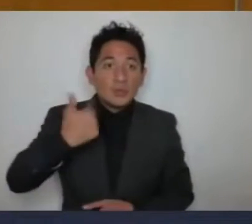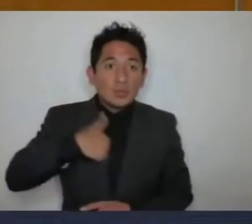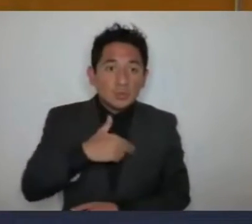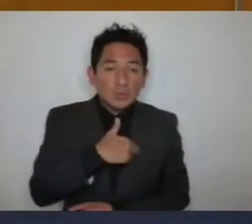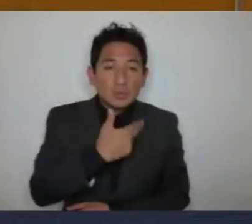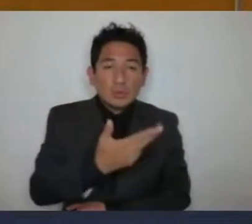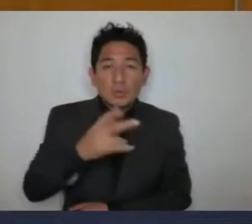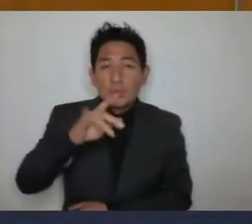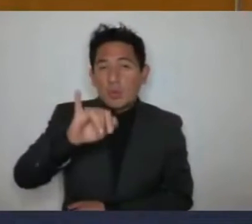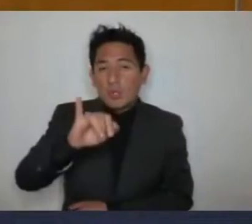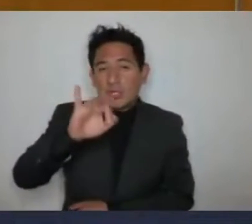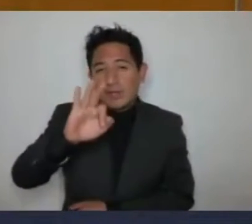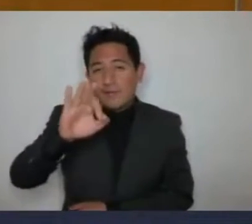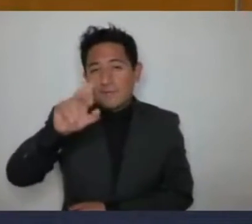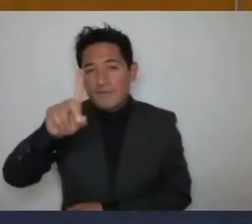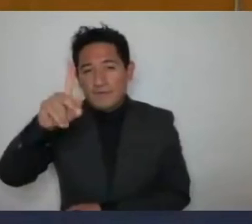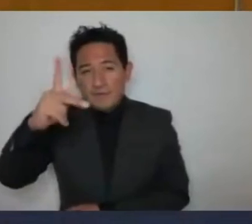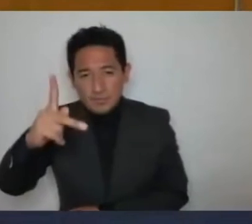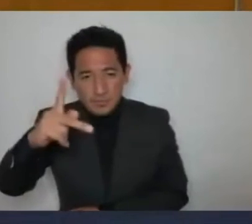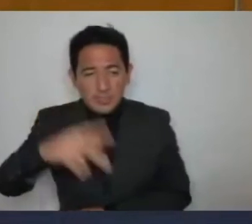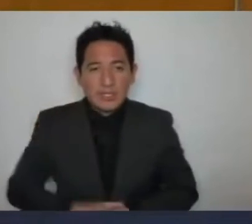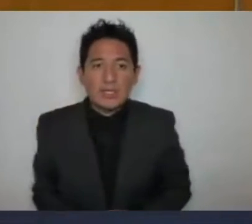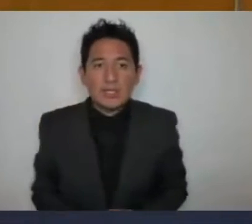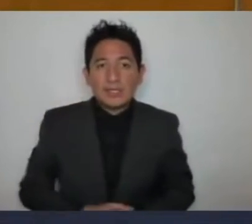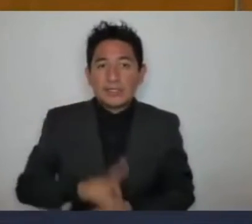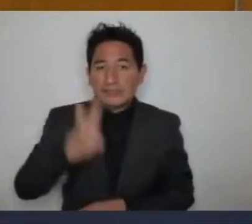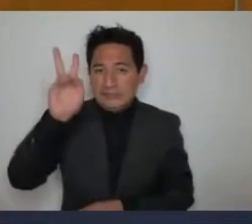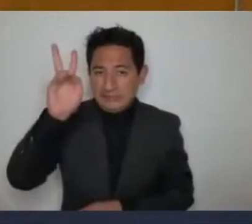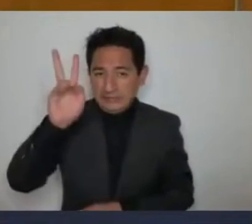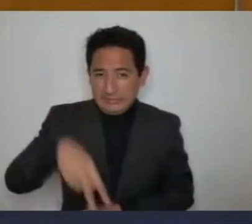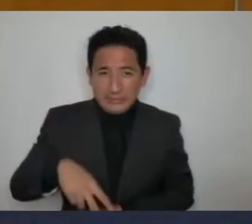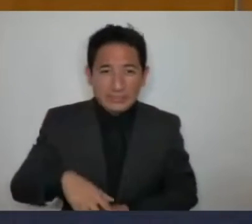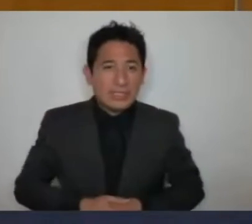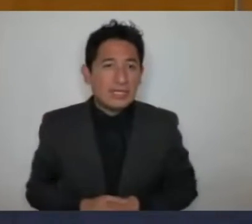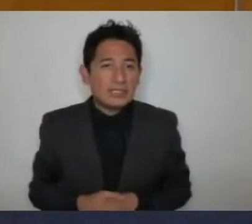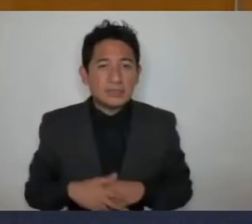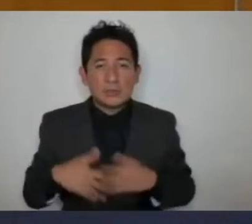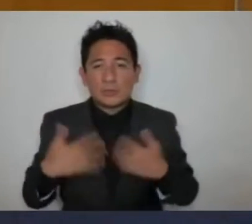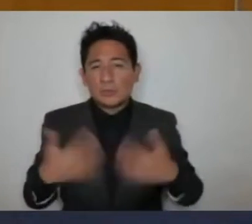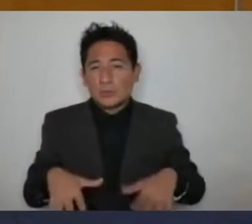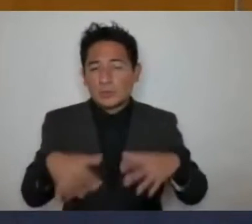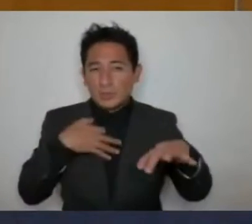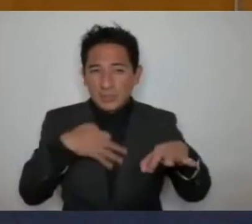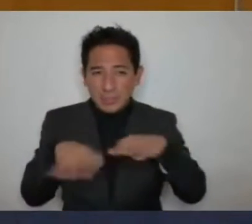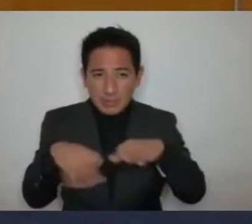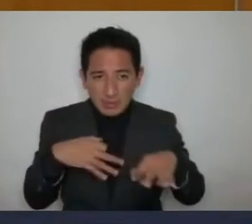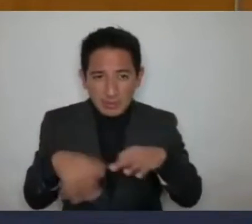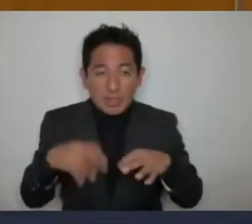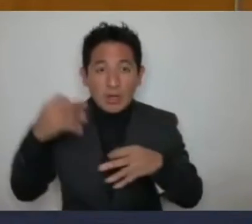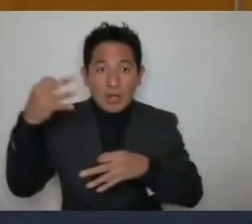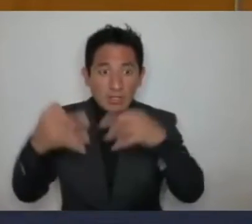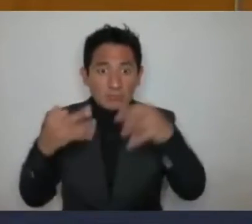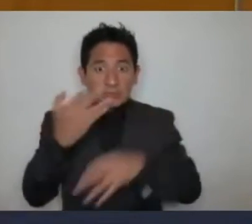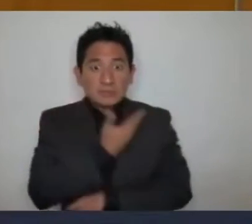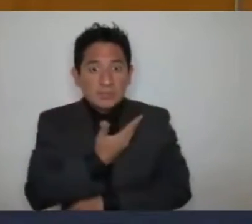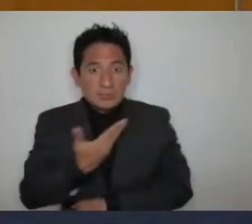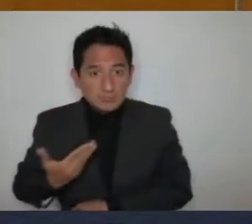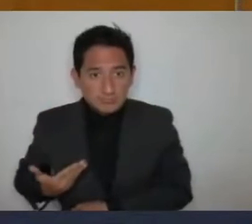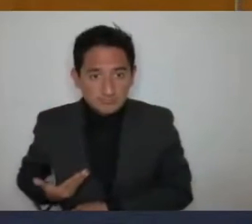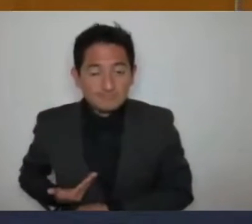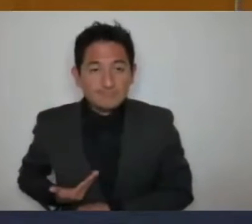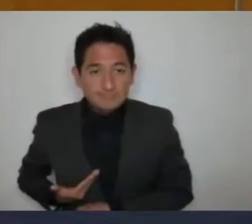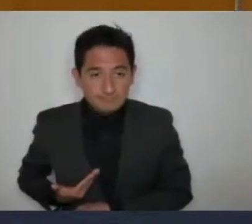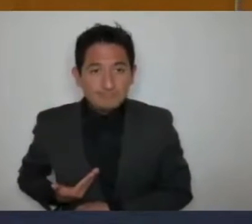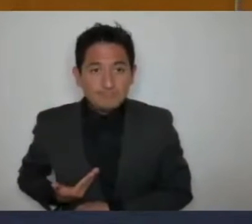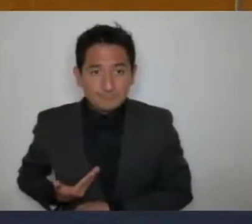información que era absolutamente aterradora no y y fundamental la ministra presidenta ofreció bueno